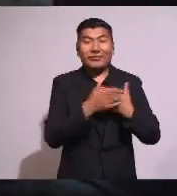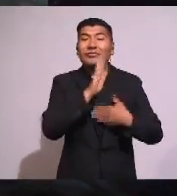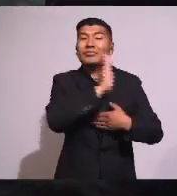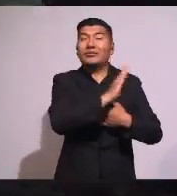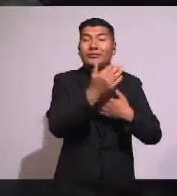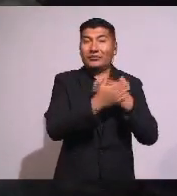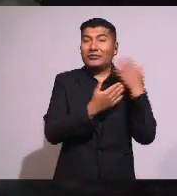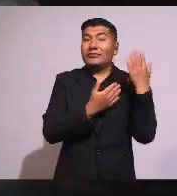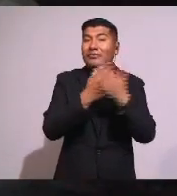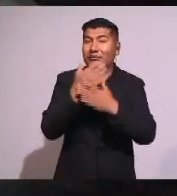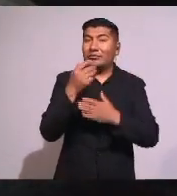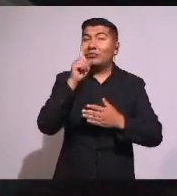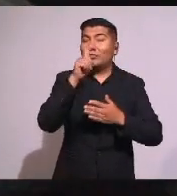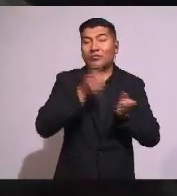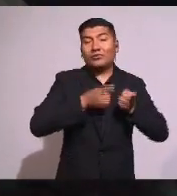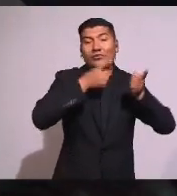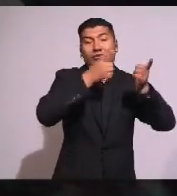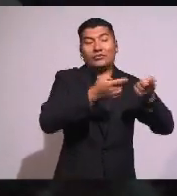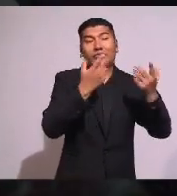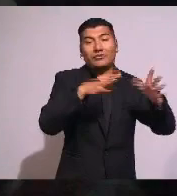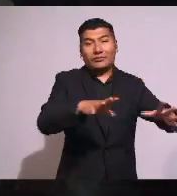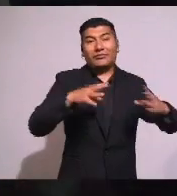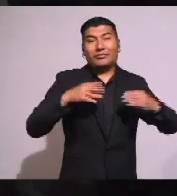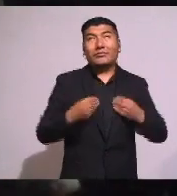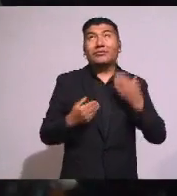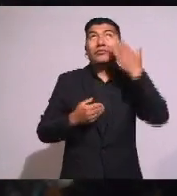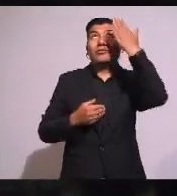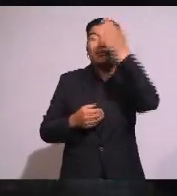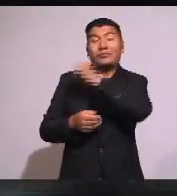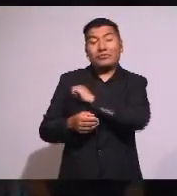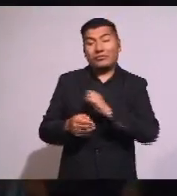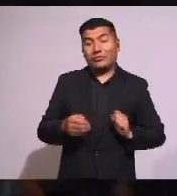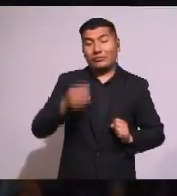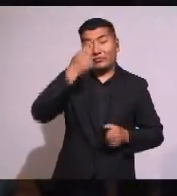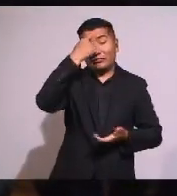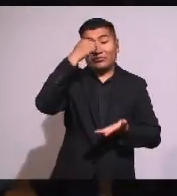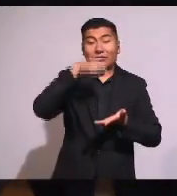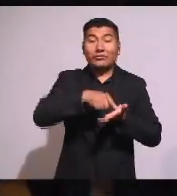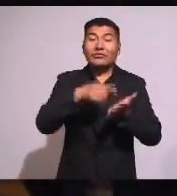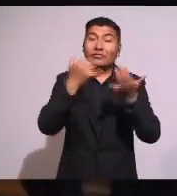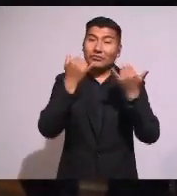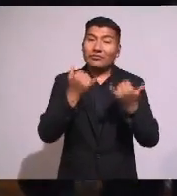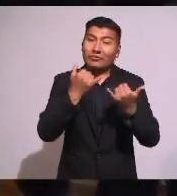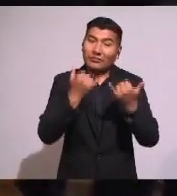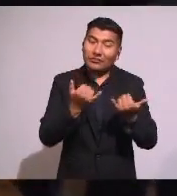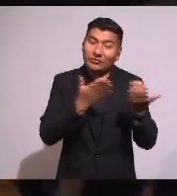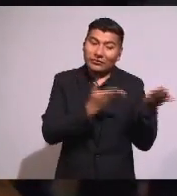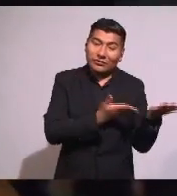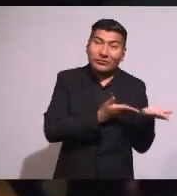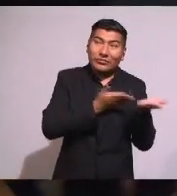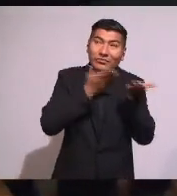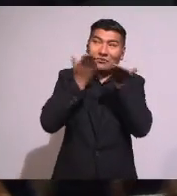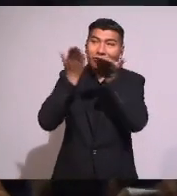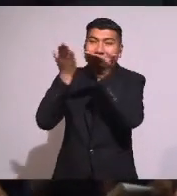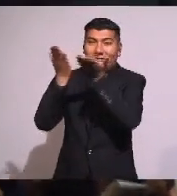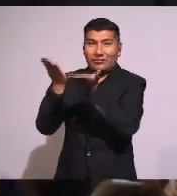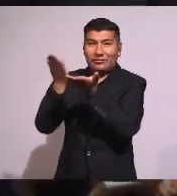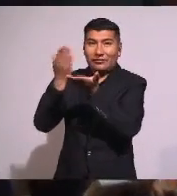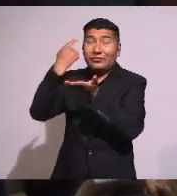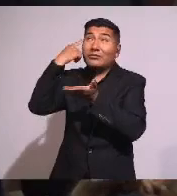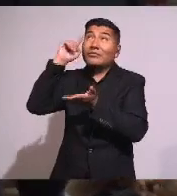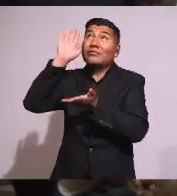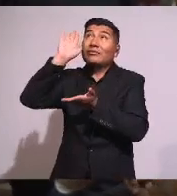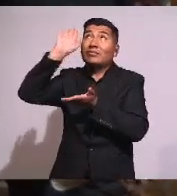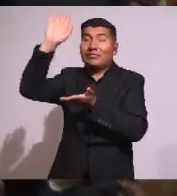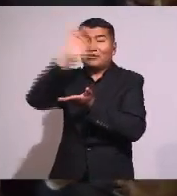brazos, es un don que ha recibido del Señor, y por eso ahora lo presenta delante del